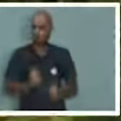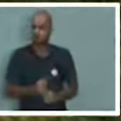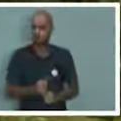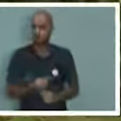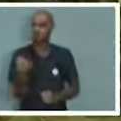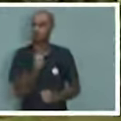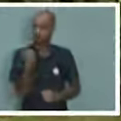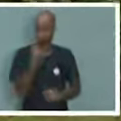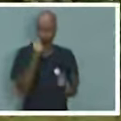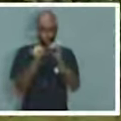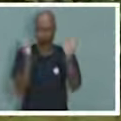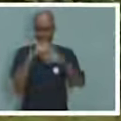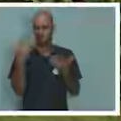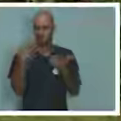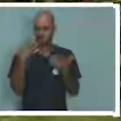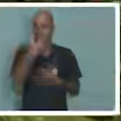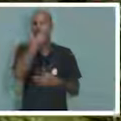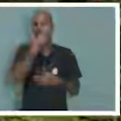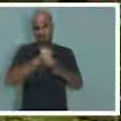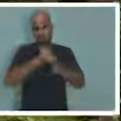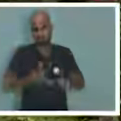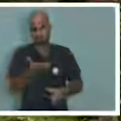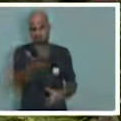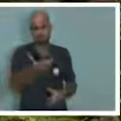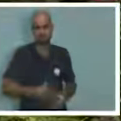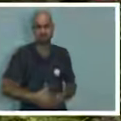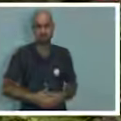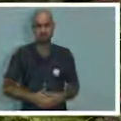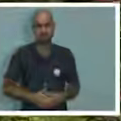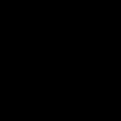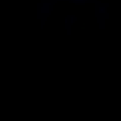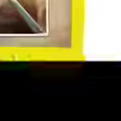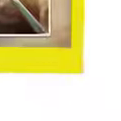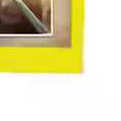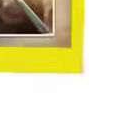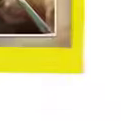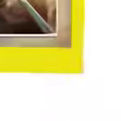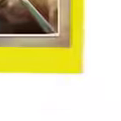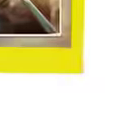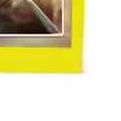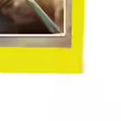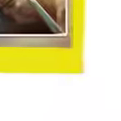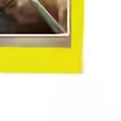¿Sabes por qué? Porque somos, y que no lo dude nadie, Jóvenes por la Vida.